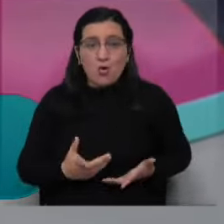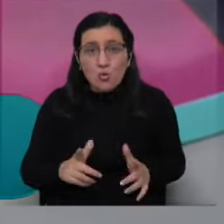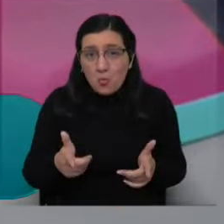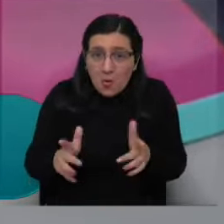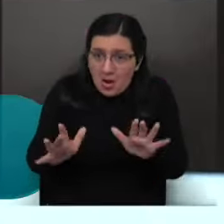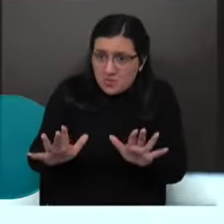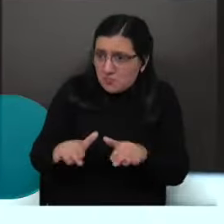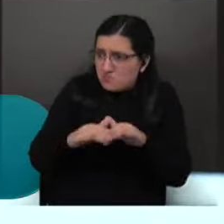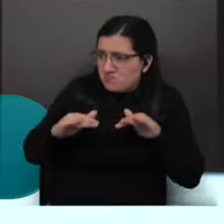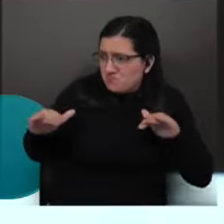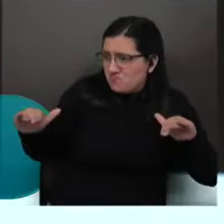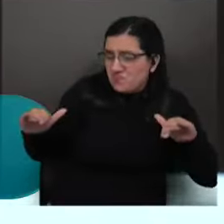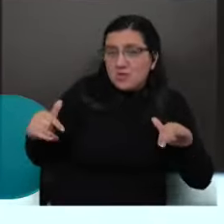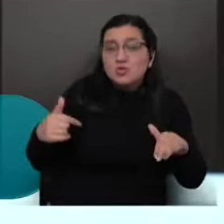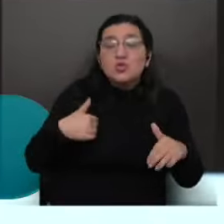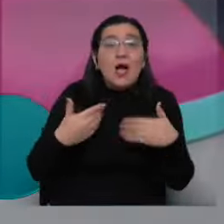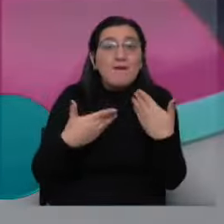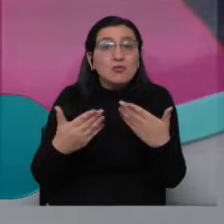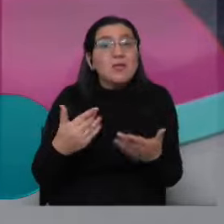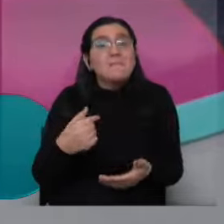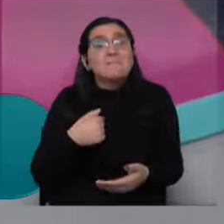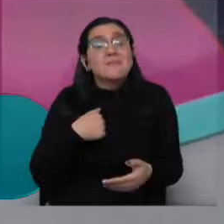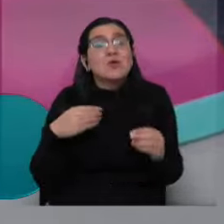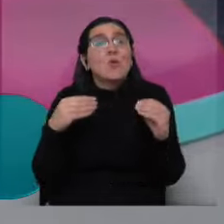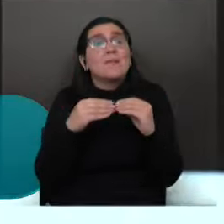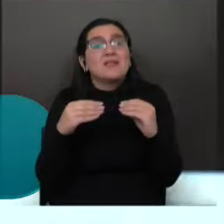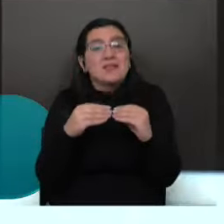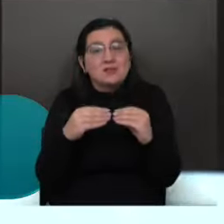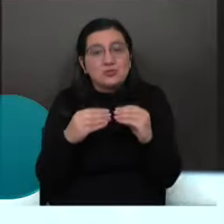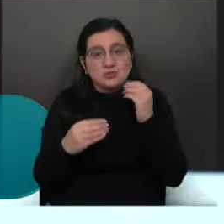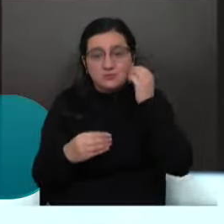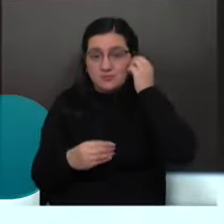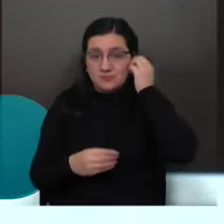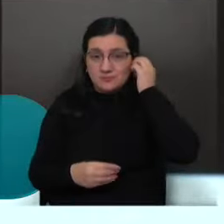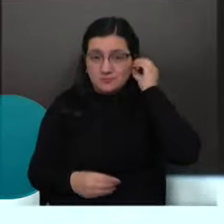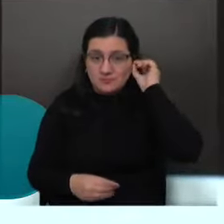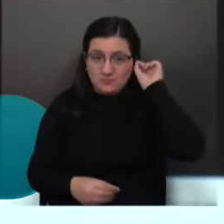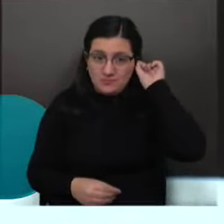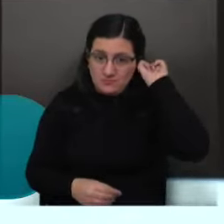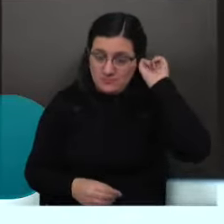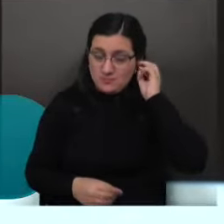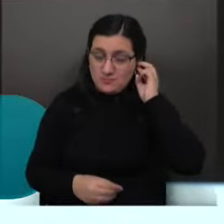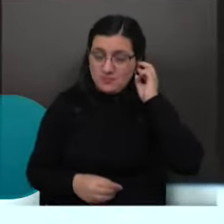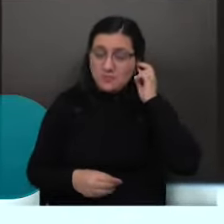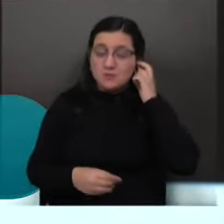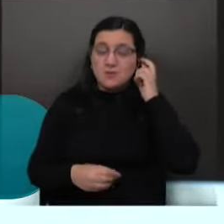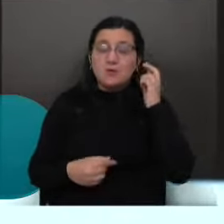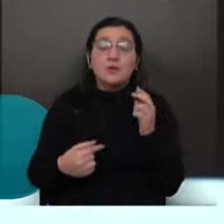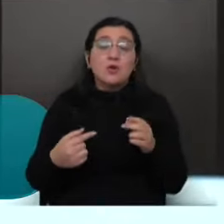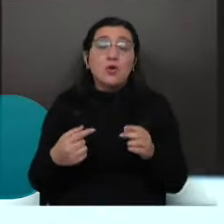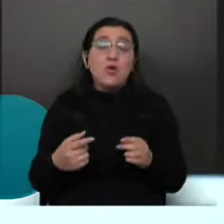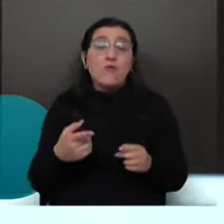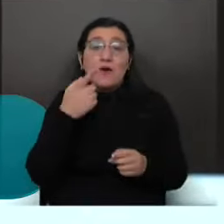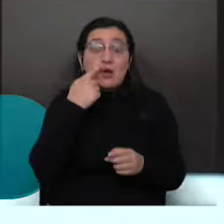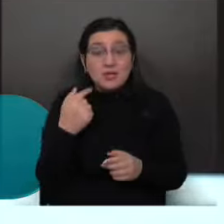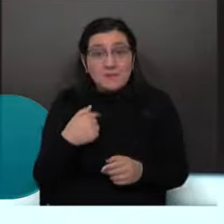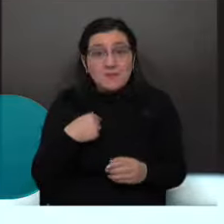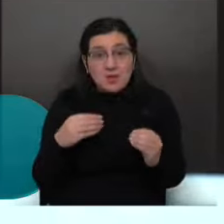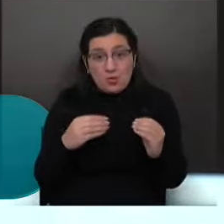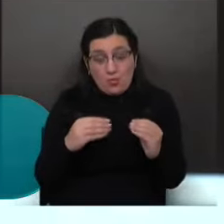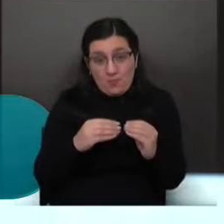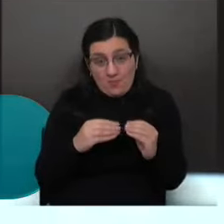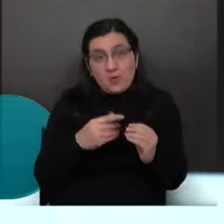importante hablo por lo menos en mi caso de los varones que a mí me toca claro de los varones que yo tengo como acompañantes tanto